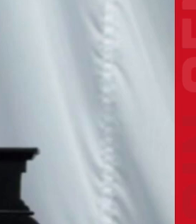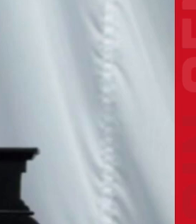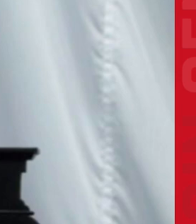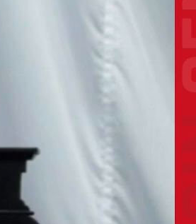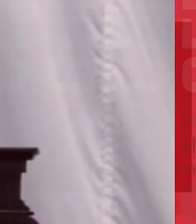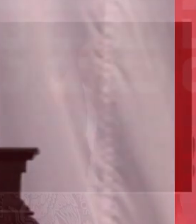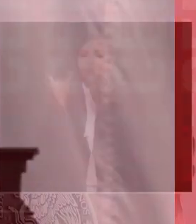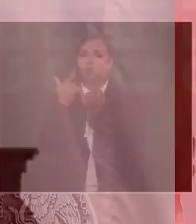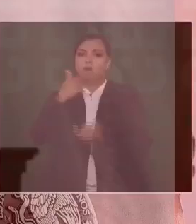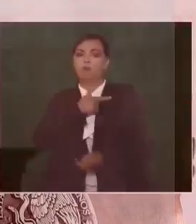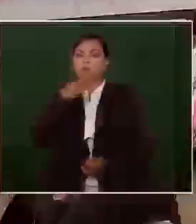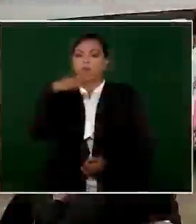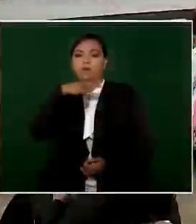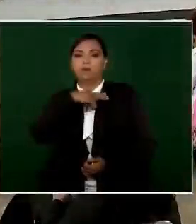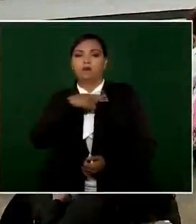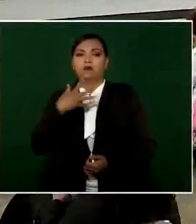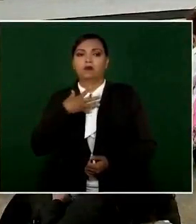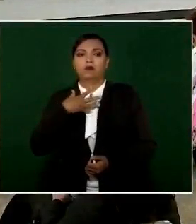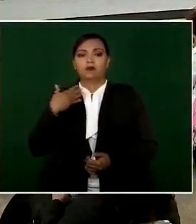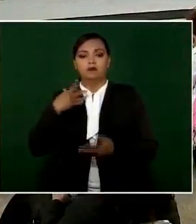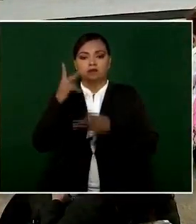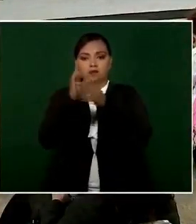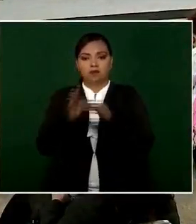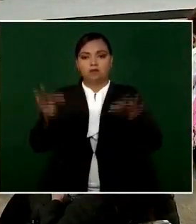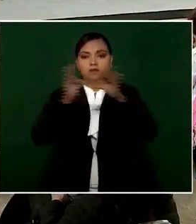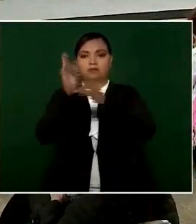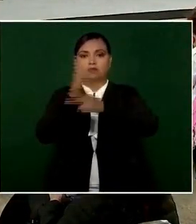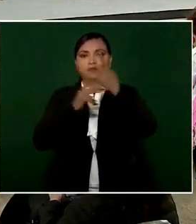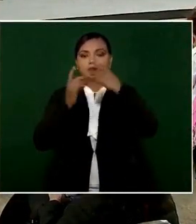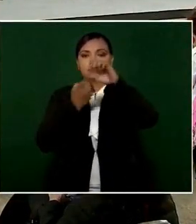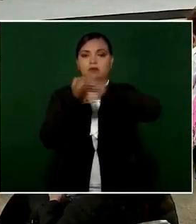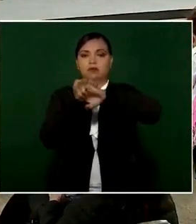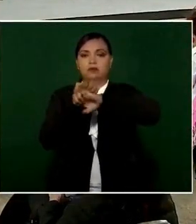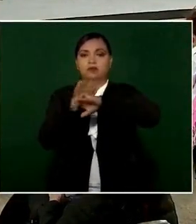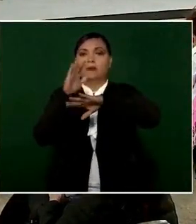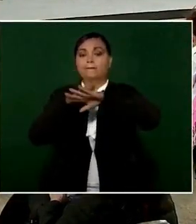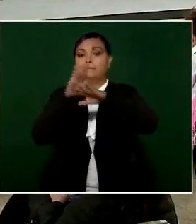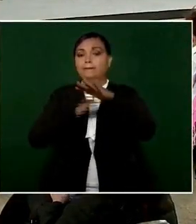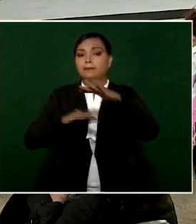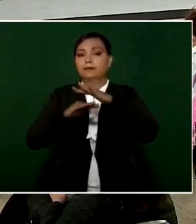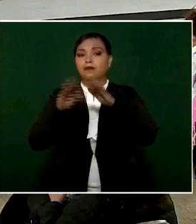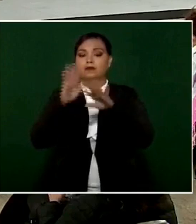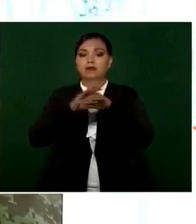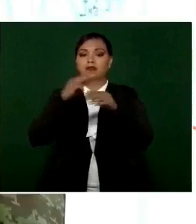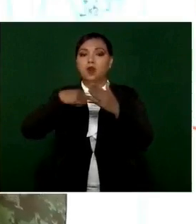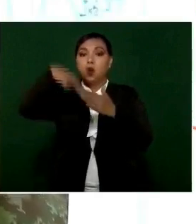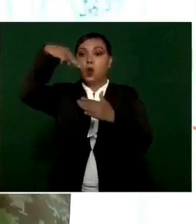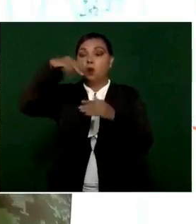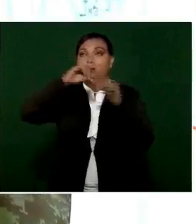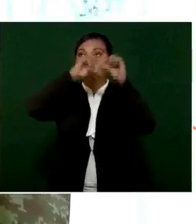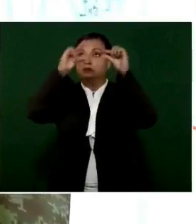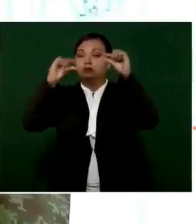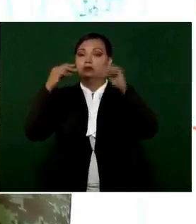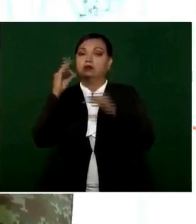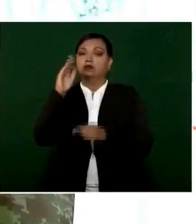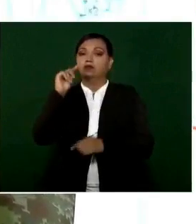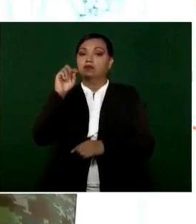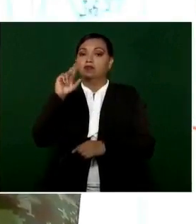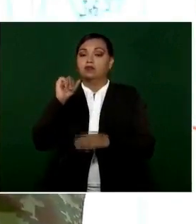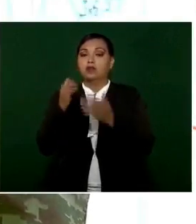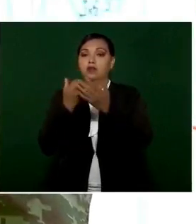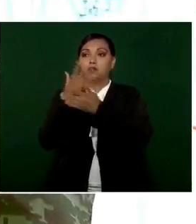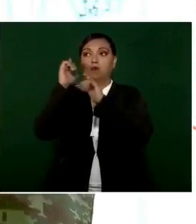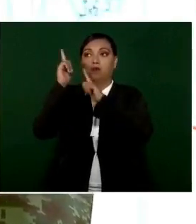la ultraderecha en estos momentos, que es parte de los golpeteos en las redes sociales, habla como es que ya desde hace algún